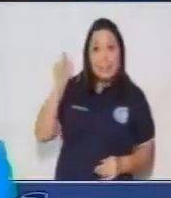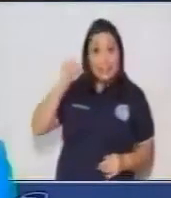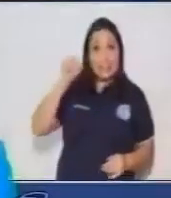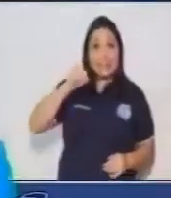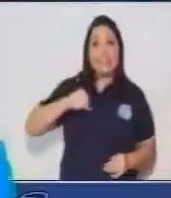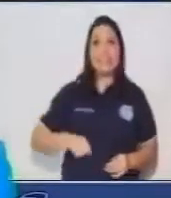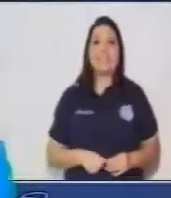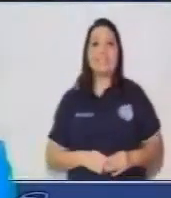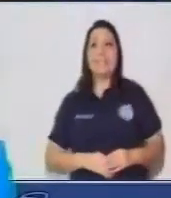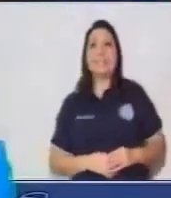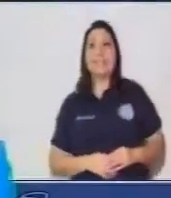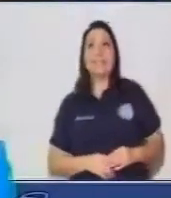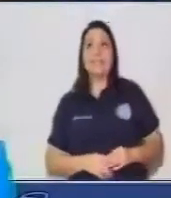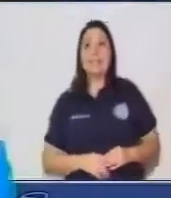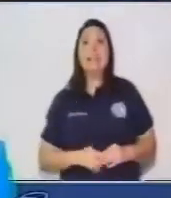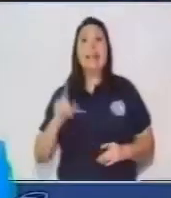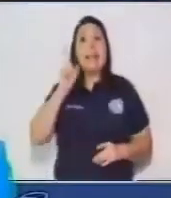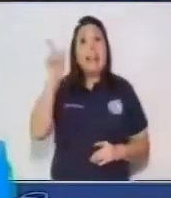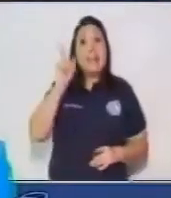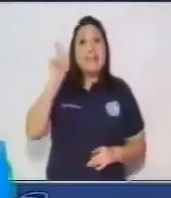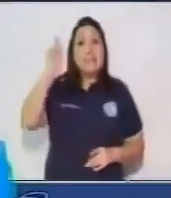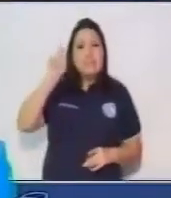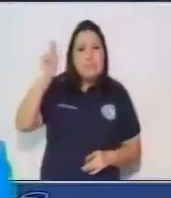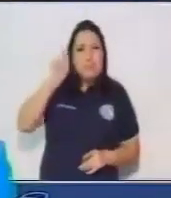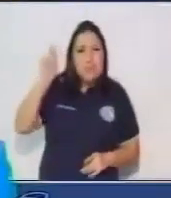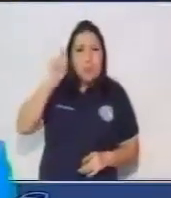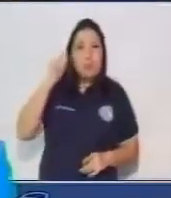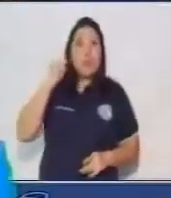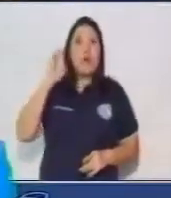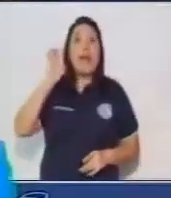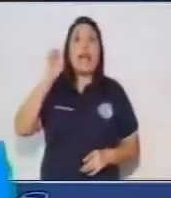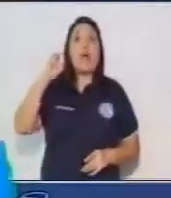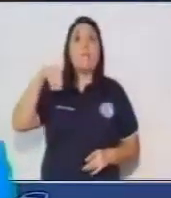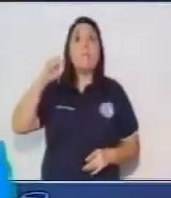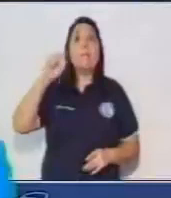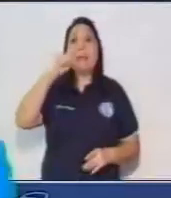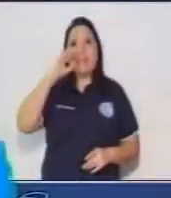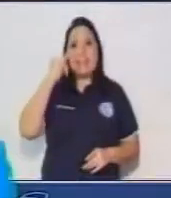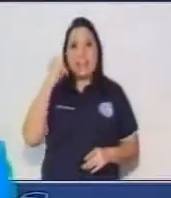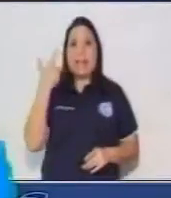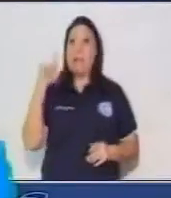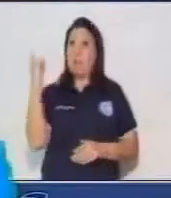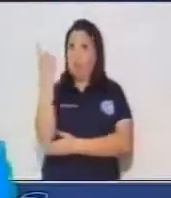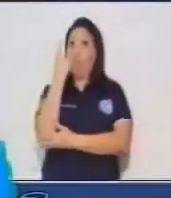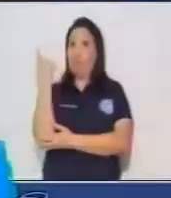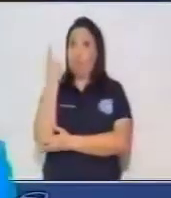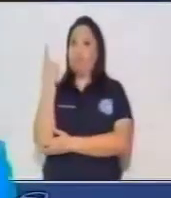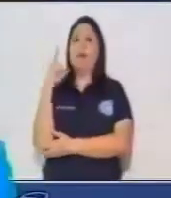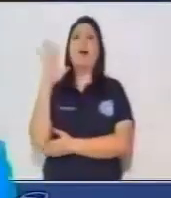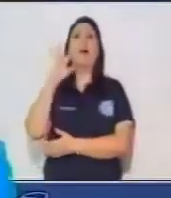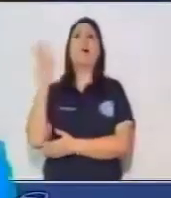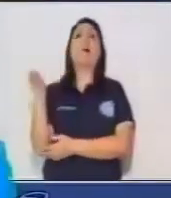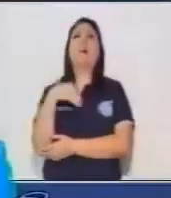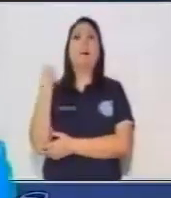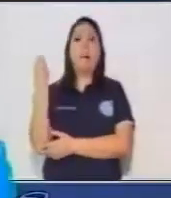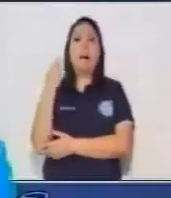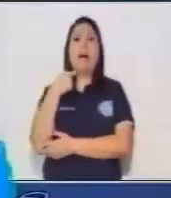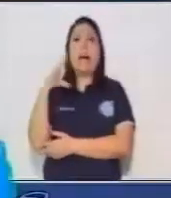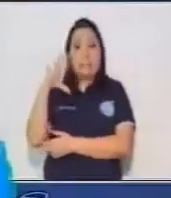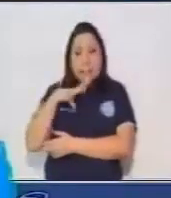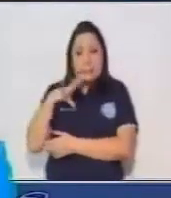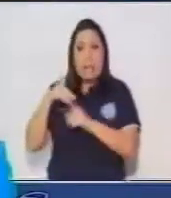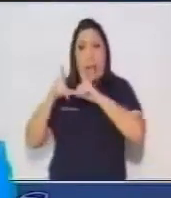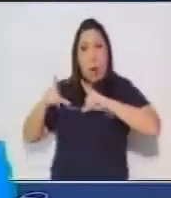¿Sí? Bueno, ese punto en geometría es importante. Tiene posición, pero